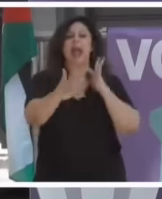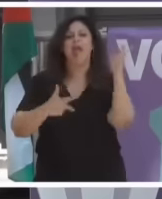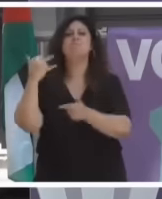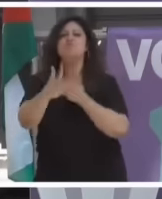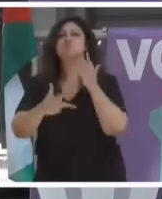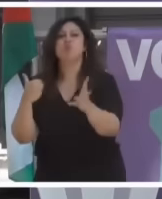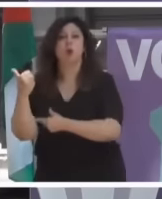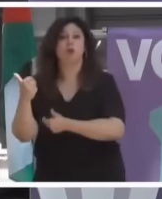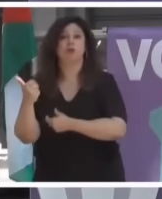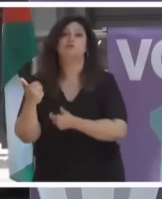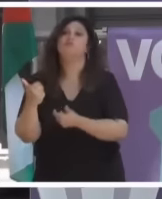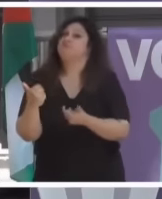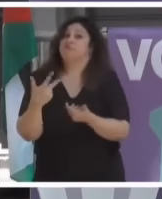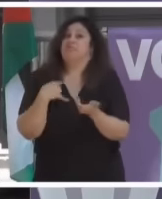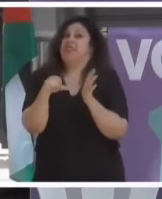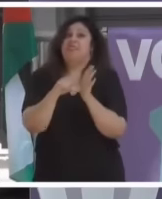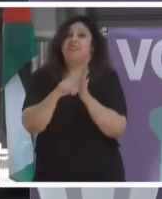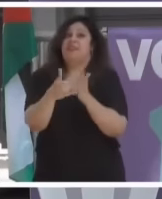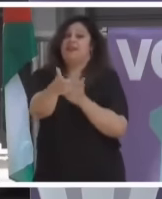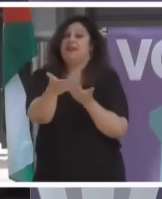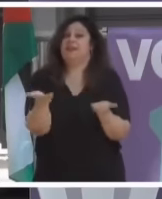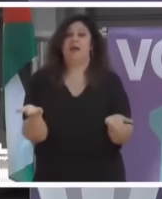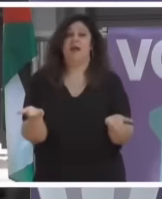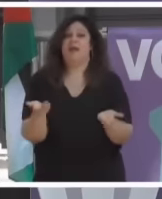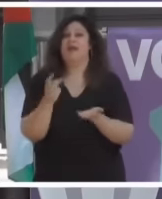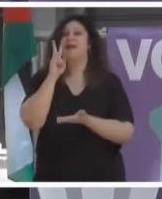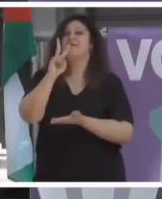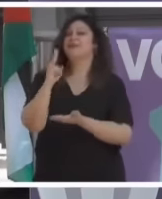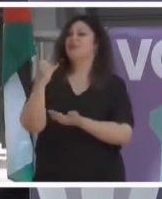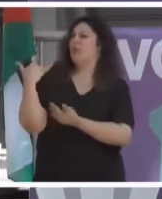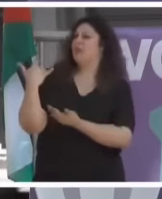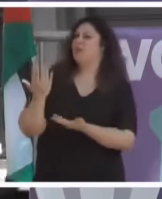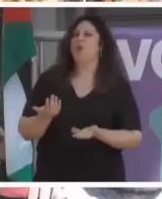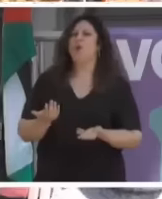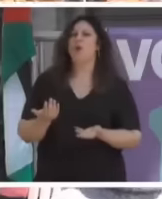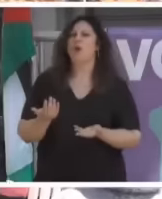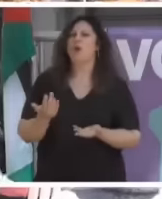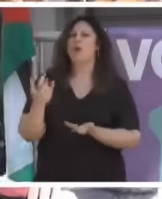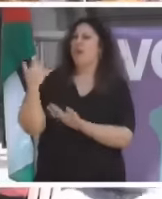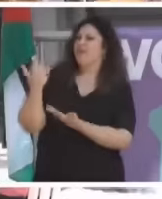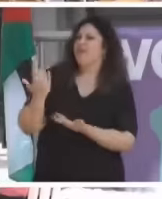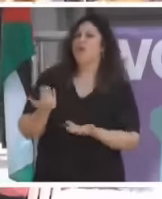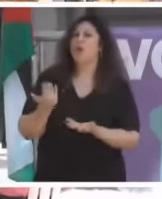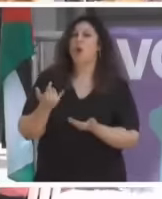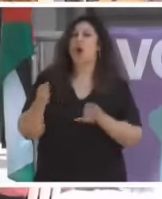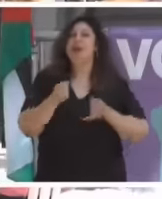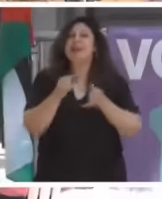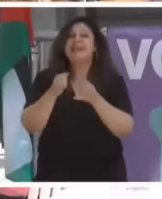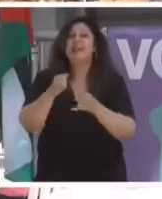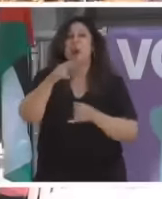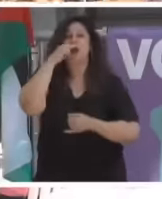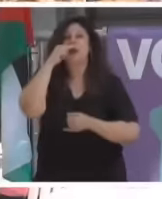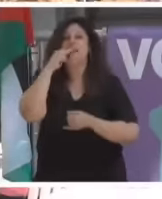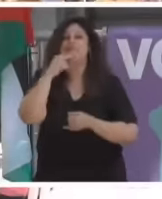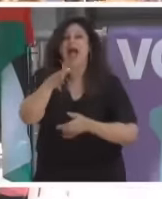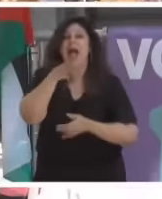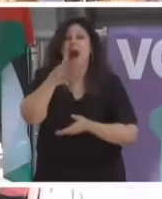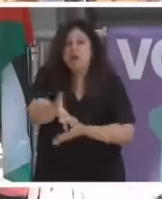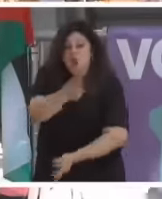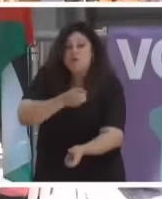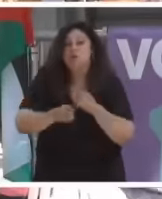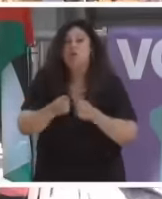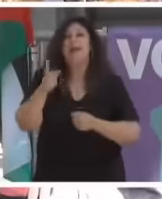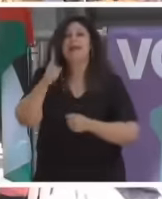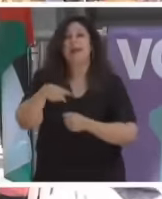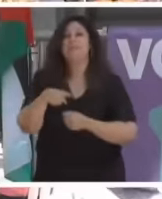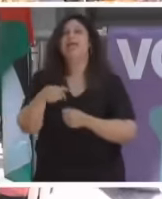produciendo lo tenemos muy cerquita. Hemos visto cómo recientemente se sacaba el agua del río Monachil y del río Dilar para